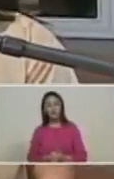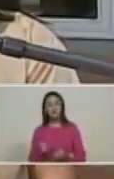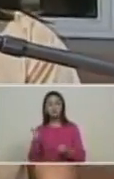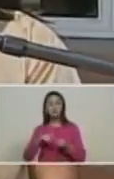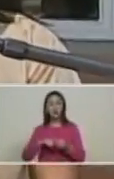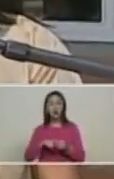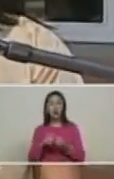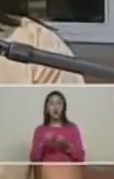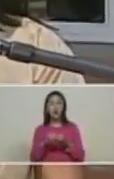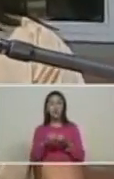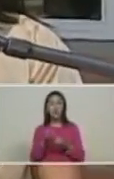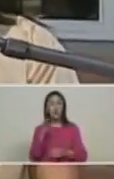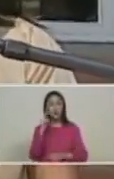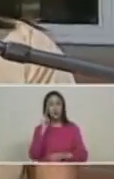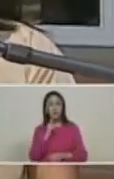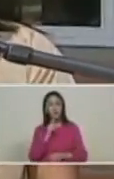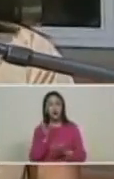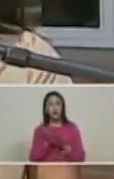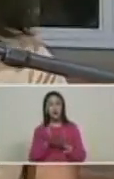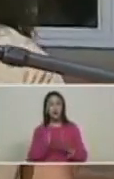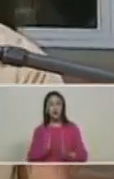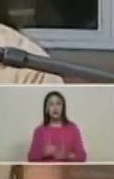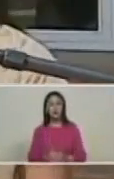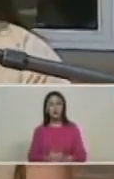organización bolivariana estudiantil.